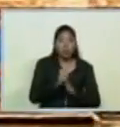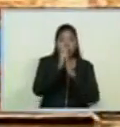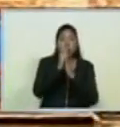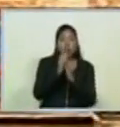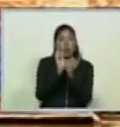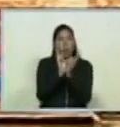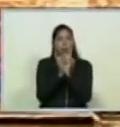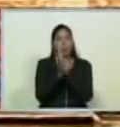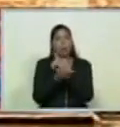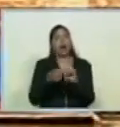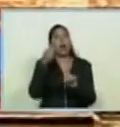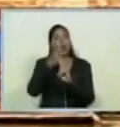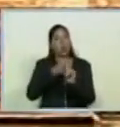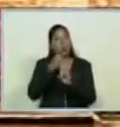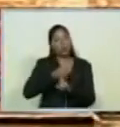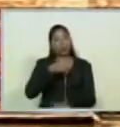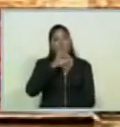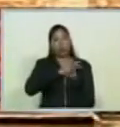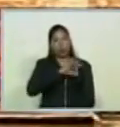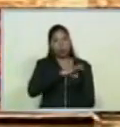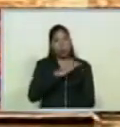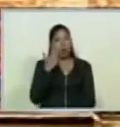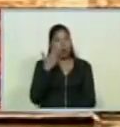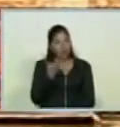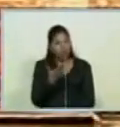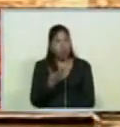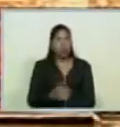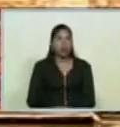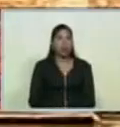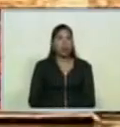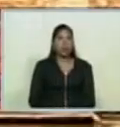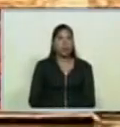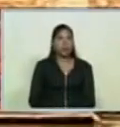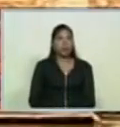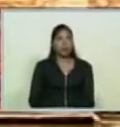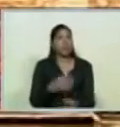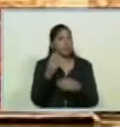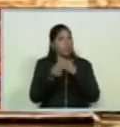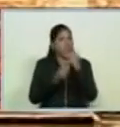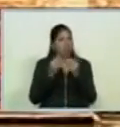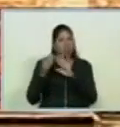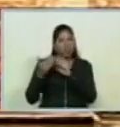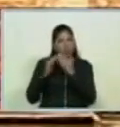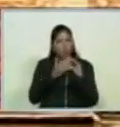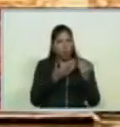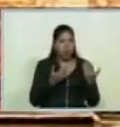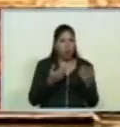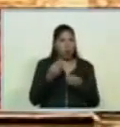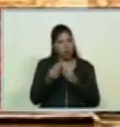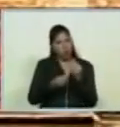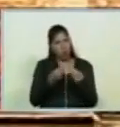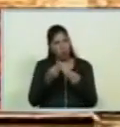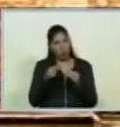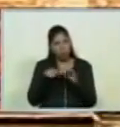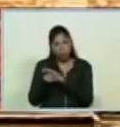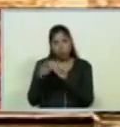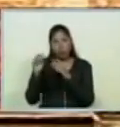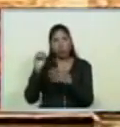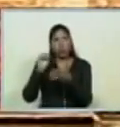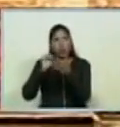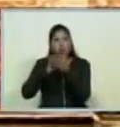cambios, de la lucha social, ahí en el barrio, en la calle, vea qué es lo que hacen las brigadas, cómo llegan al hogar,